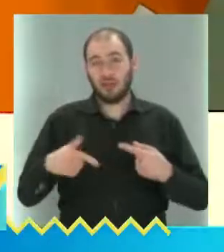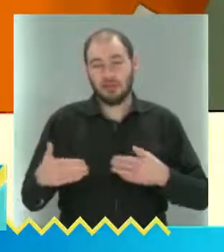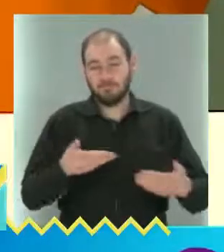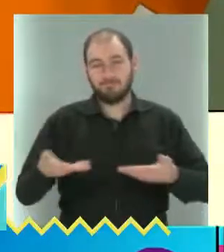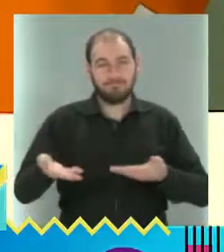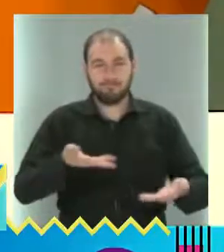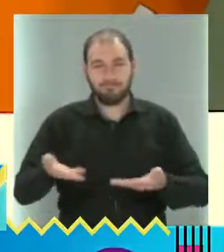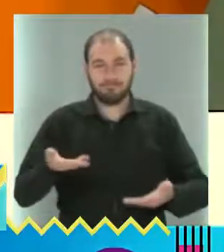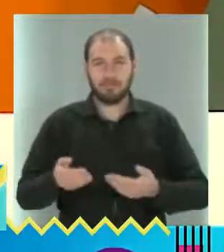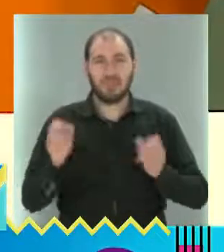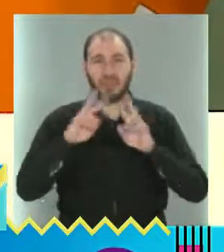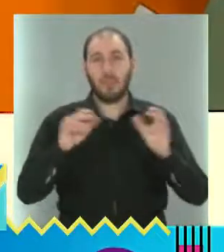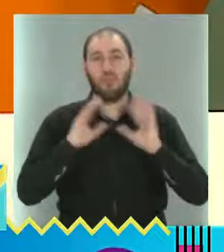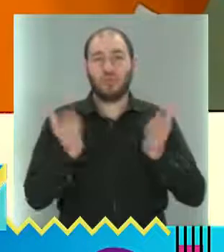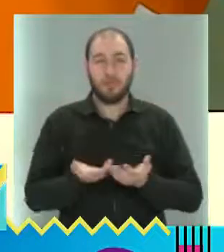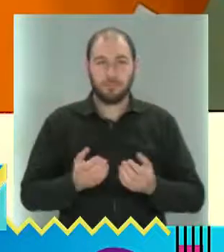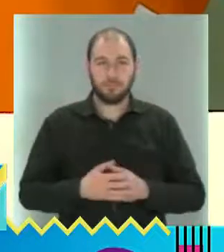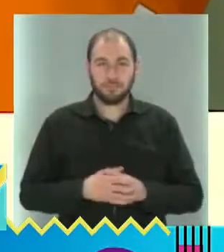sucediendo a nivel mundial.